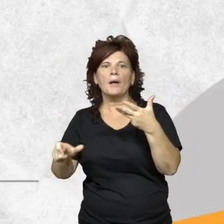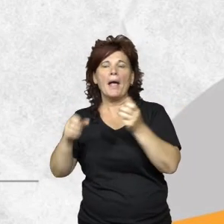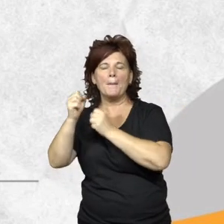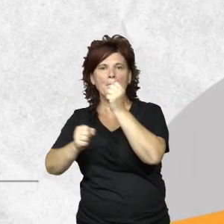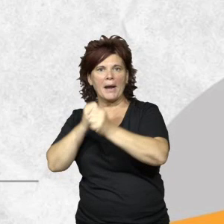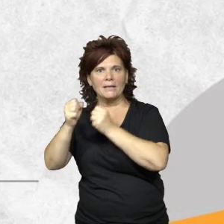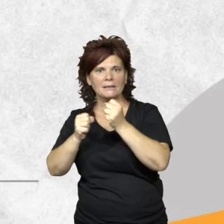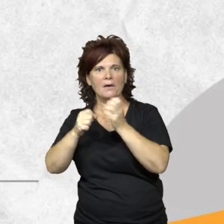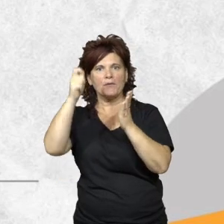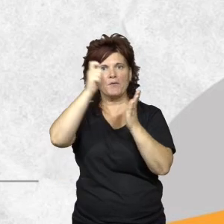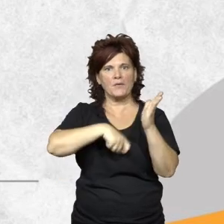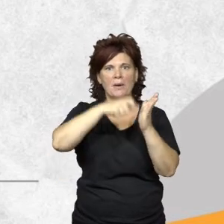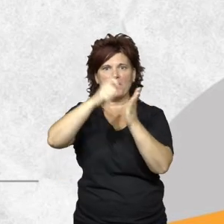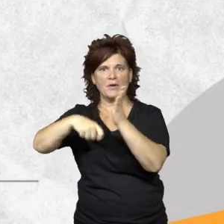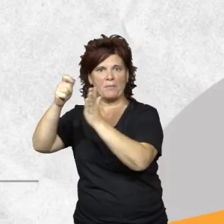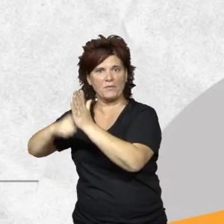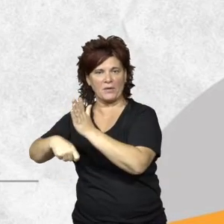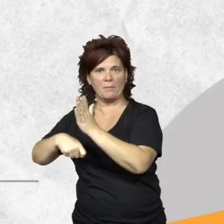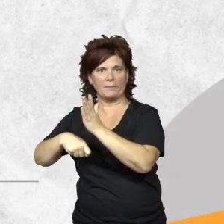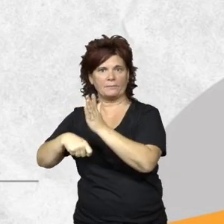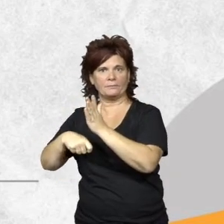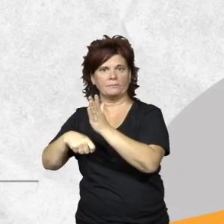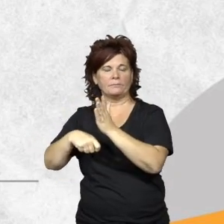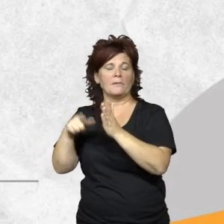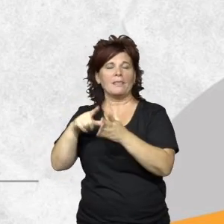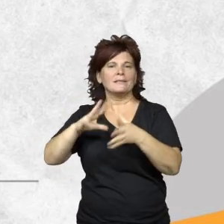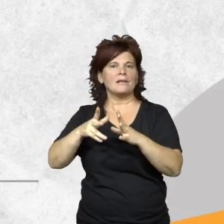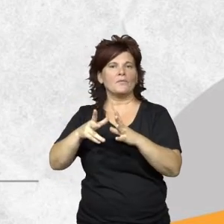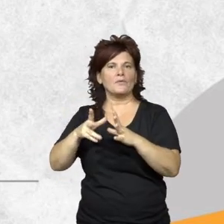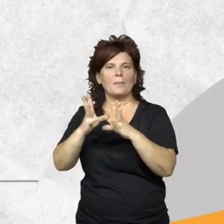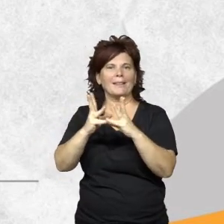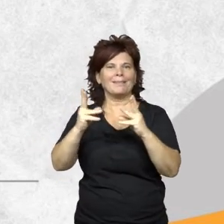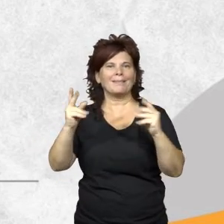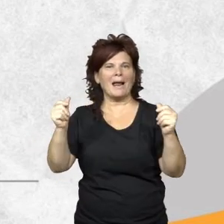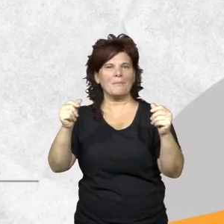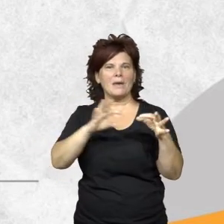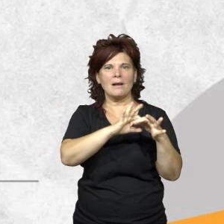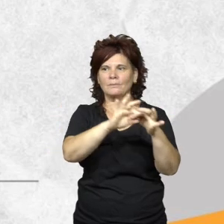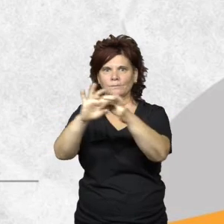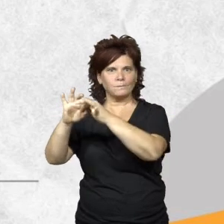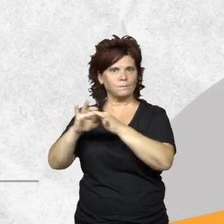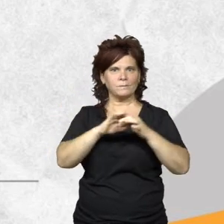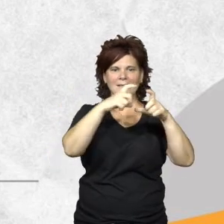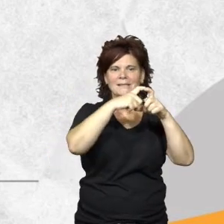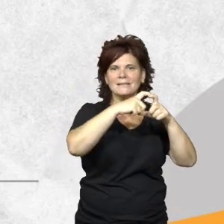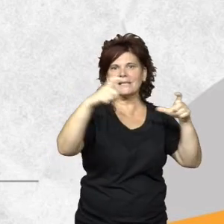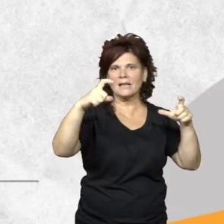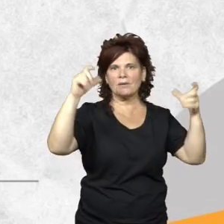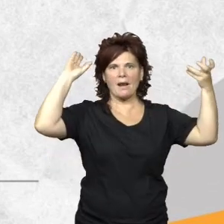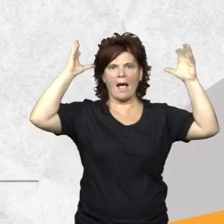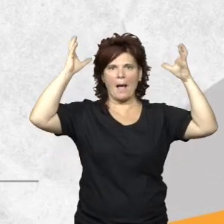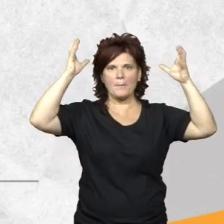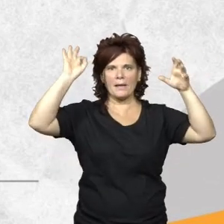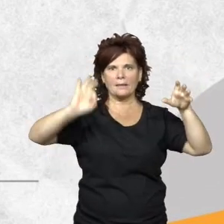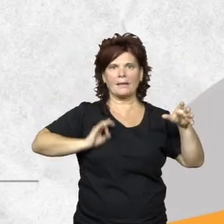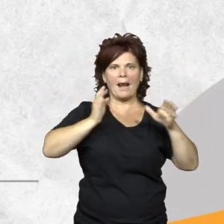Y eso va y termina el círculo de la certificación ambiental anual.